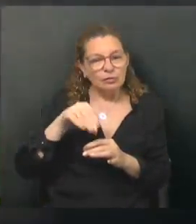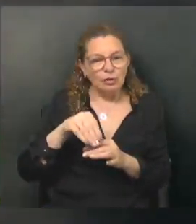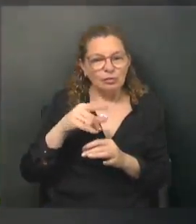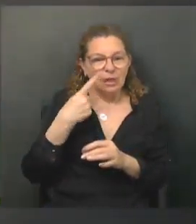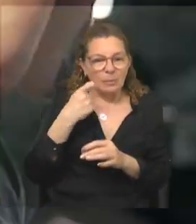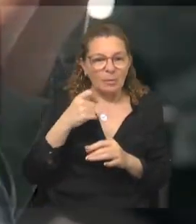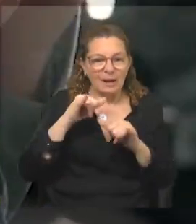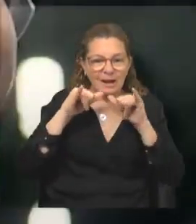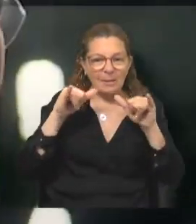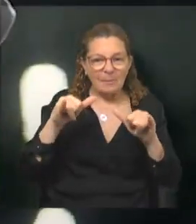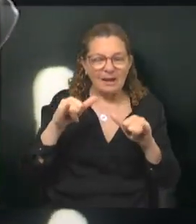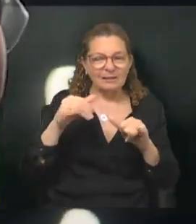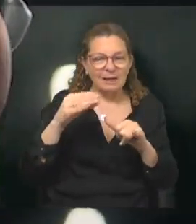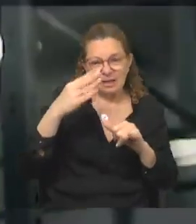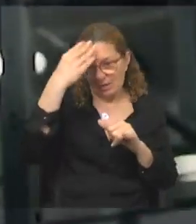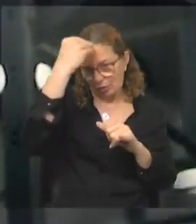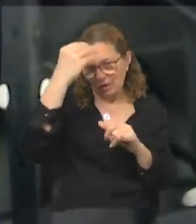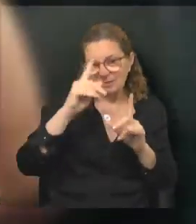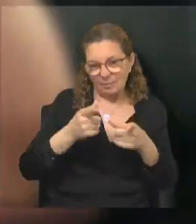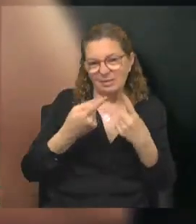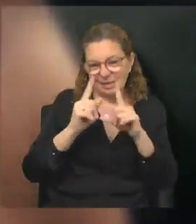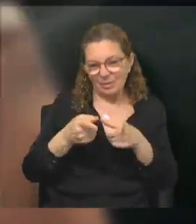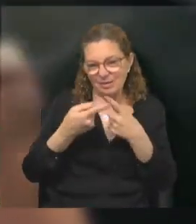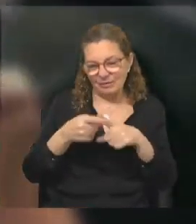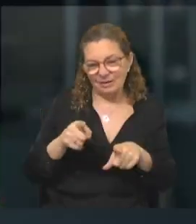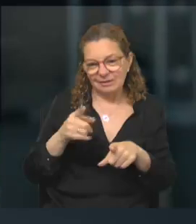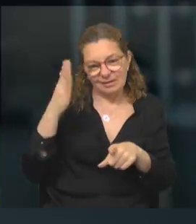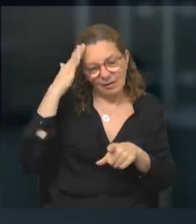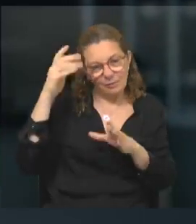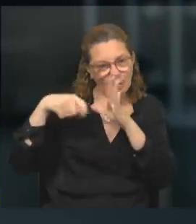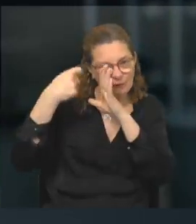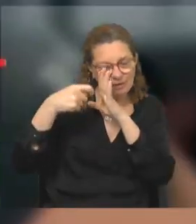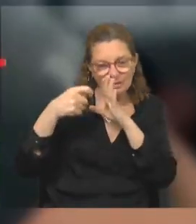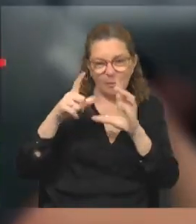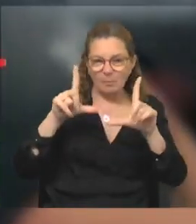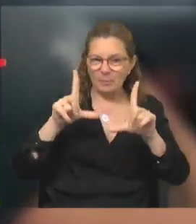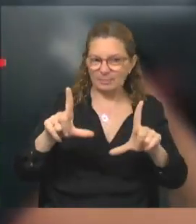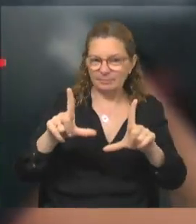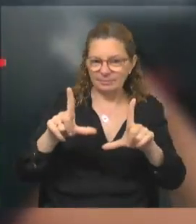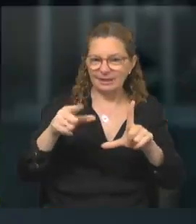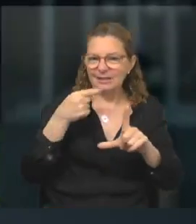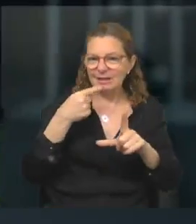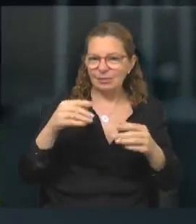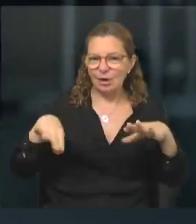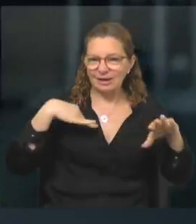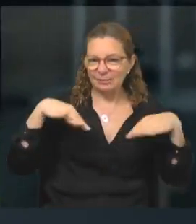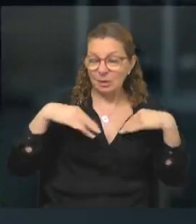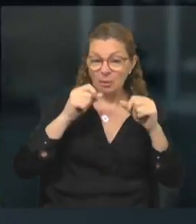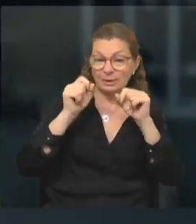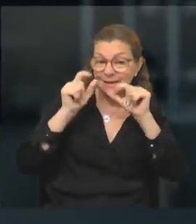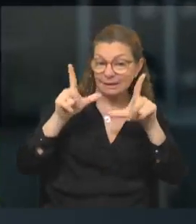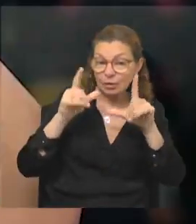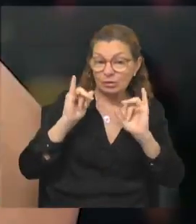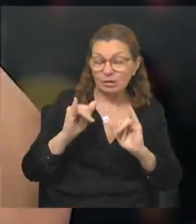notoria la campaña de Andrés ha sido muy particular también sabemos que este spot eh publicitario de digo él en el gimnasio ha llamado muchísimo la